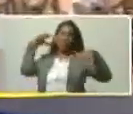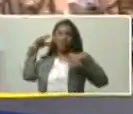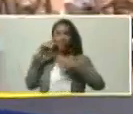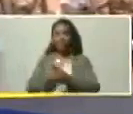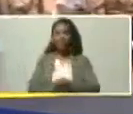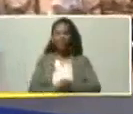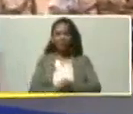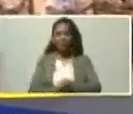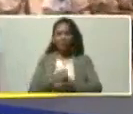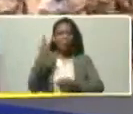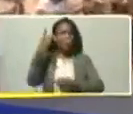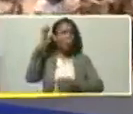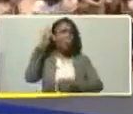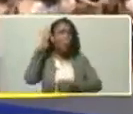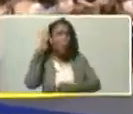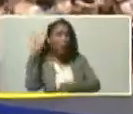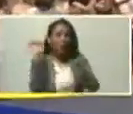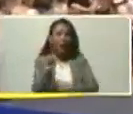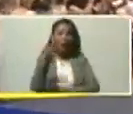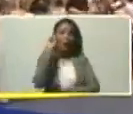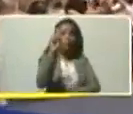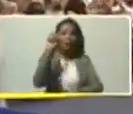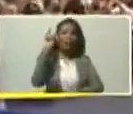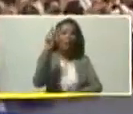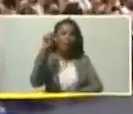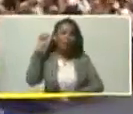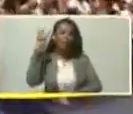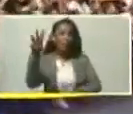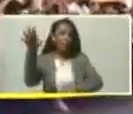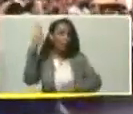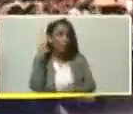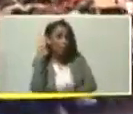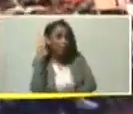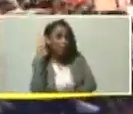No, no se escucha. A la una, a las dos, a las tres.